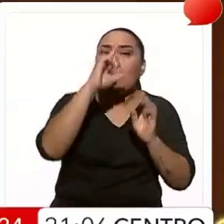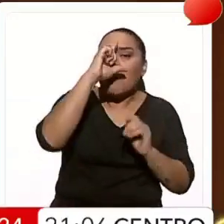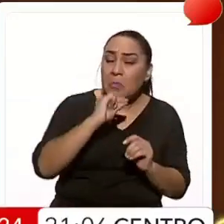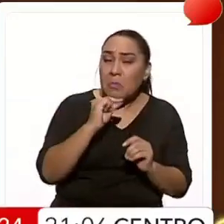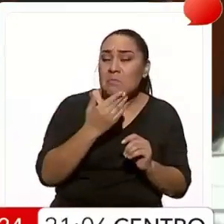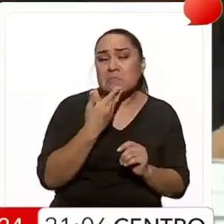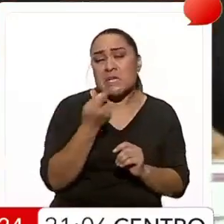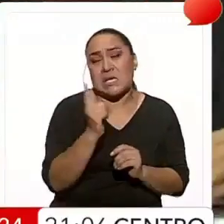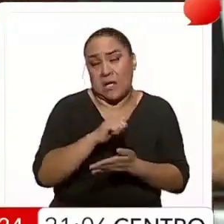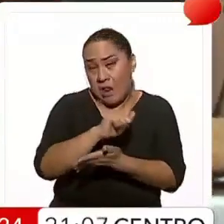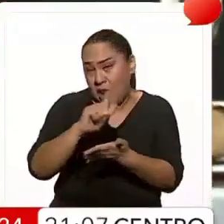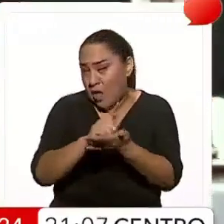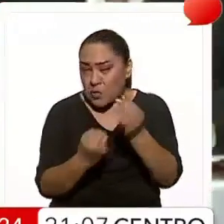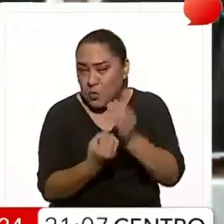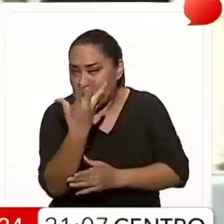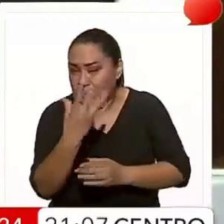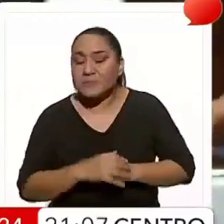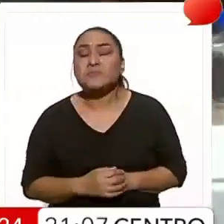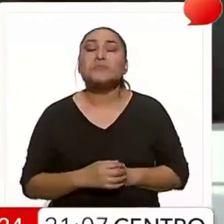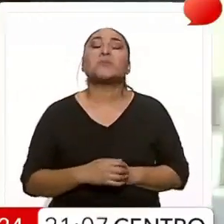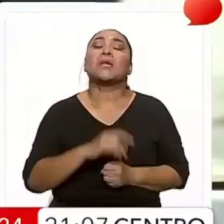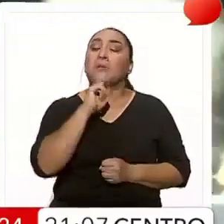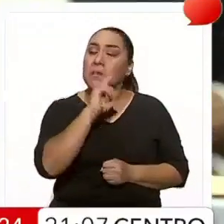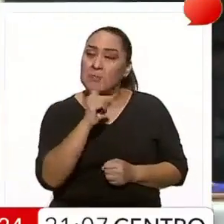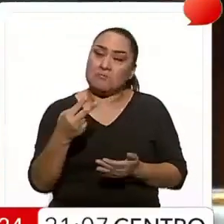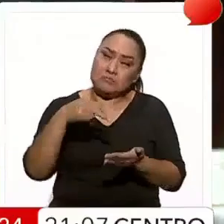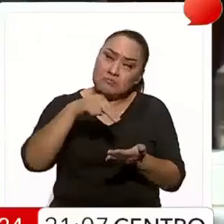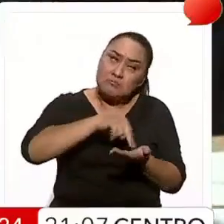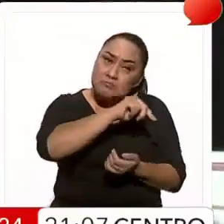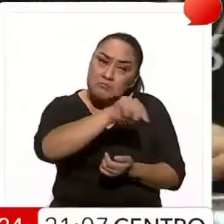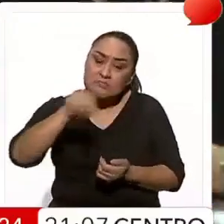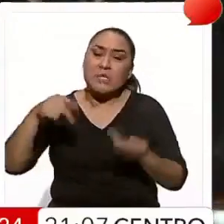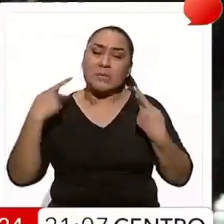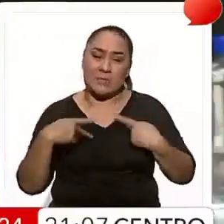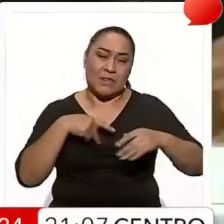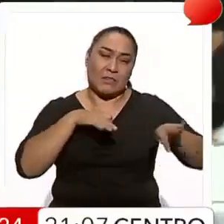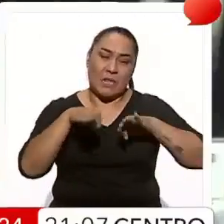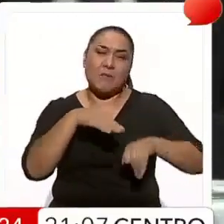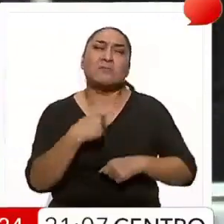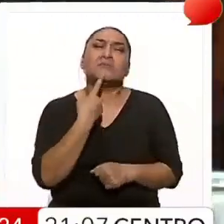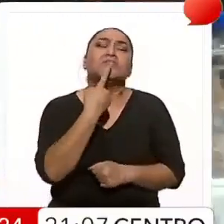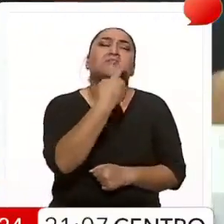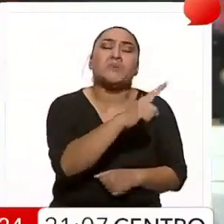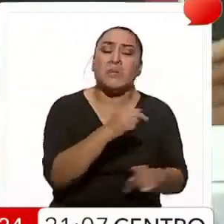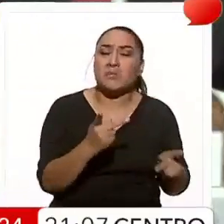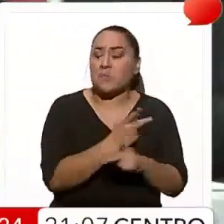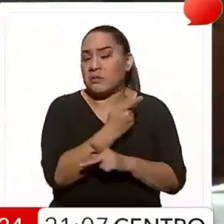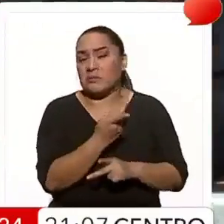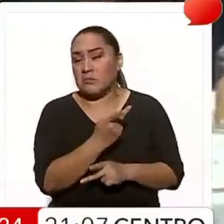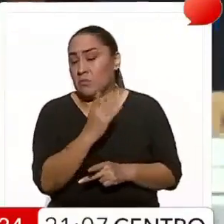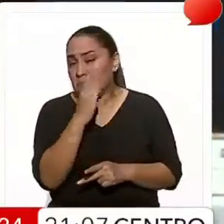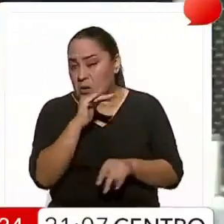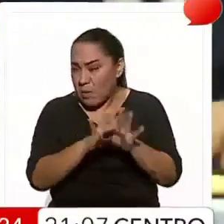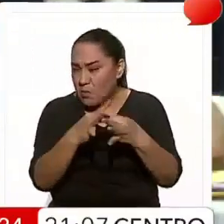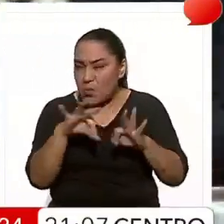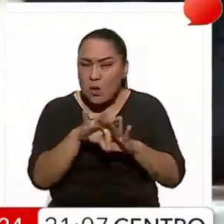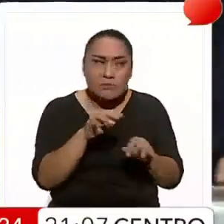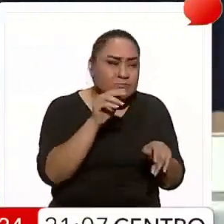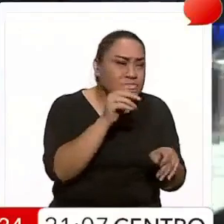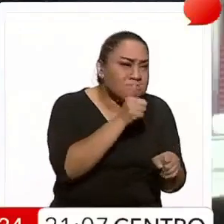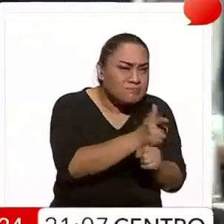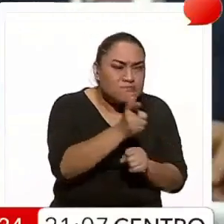reforma. También se escuchó la voz de trabajadores que denuncian la imposibilidad de poner bajo la lupa prácticas